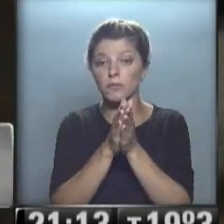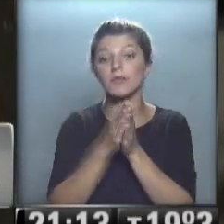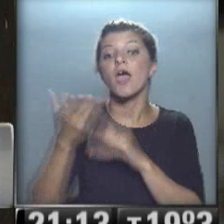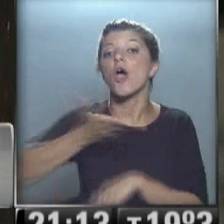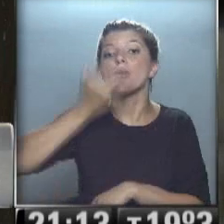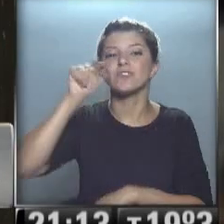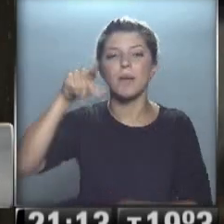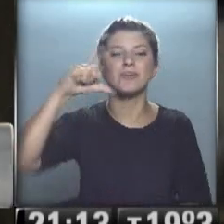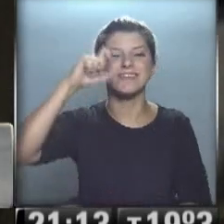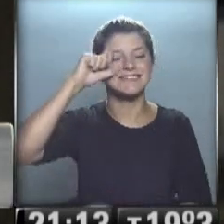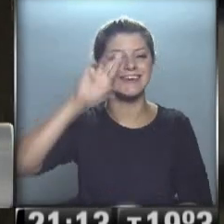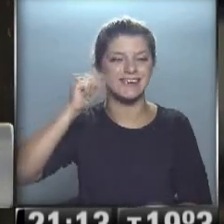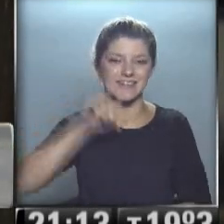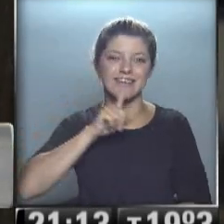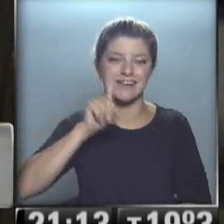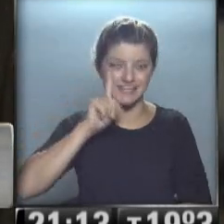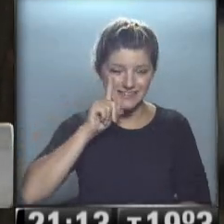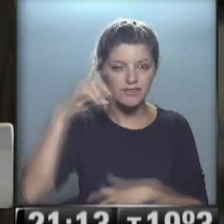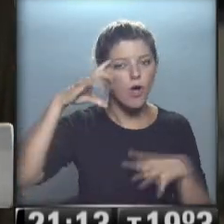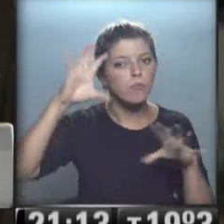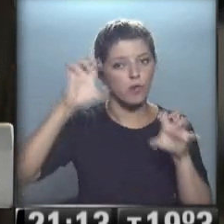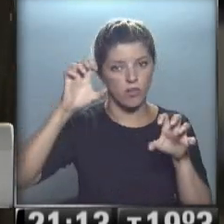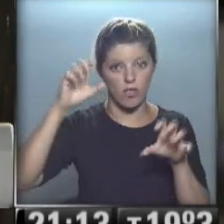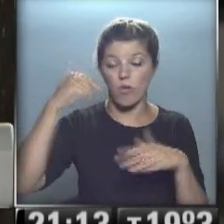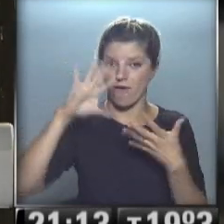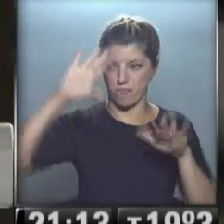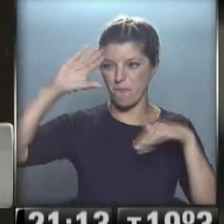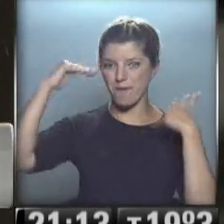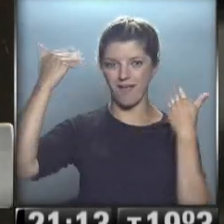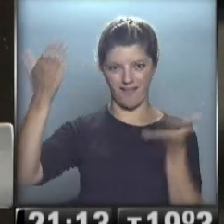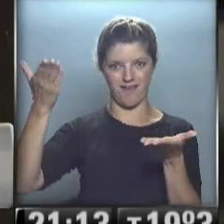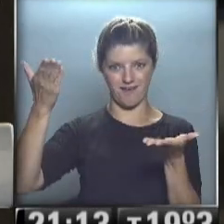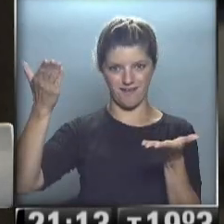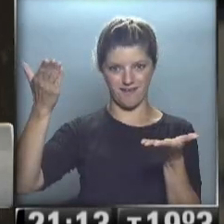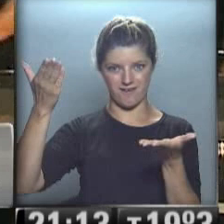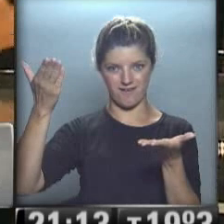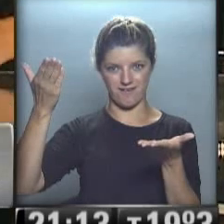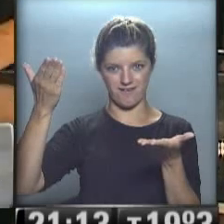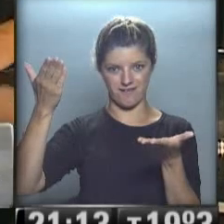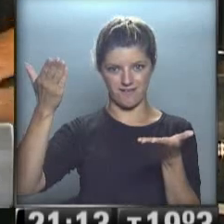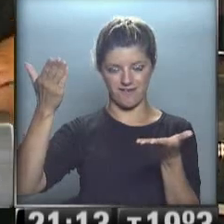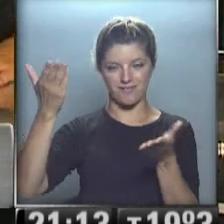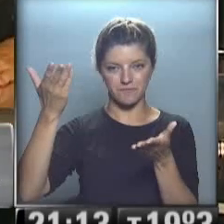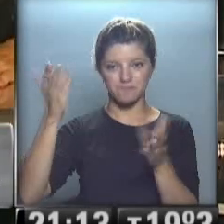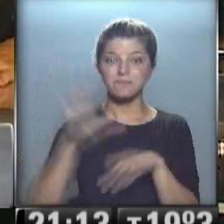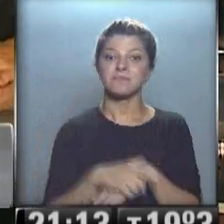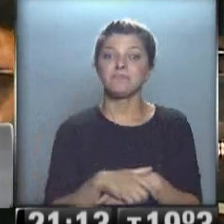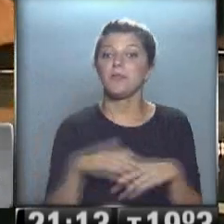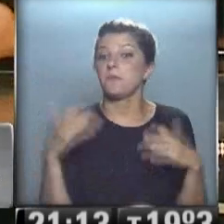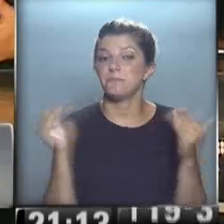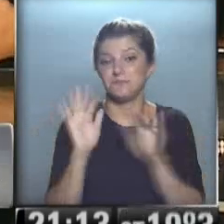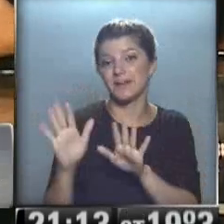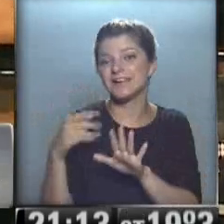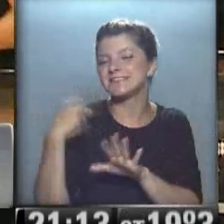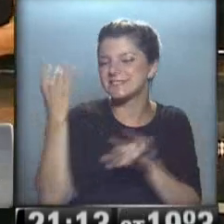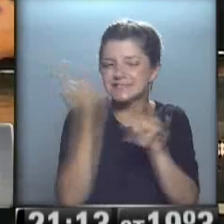Gustavo Cerati, el recuerdo permanente, obviamente que el homenaje para Gustavo, como siente que cada vez que hay un